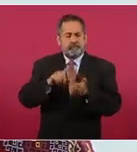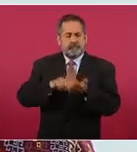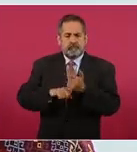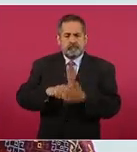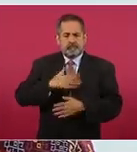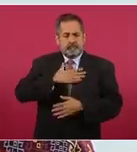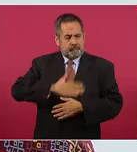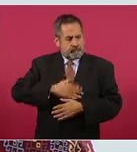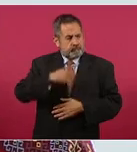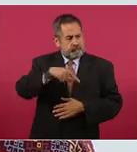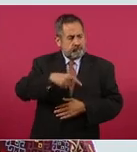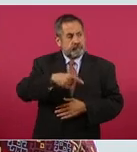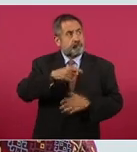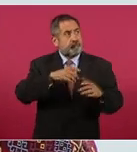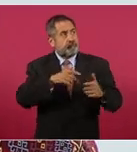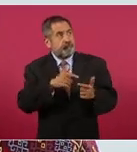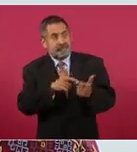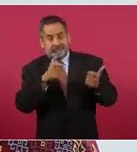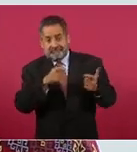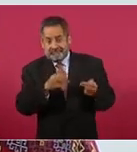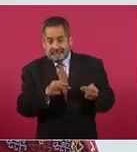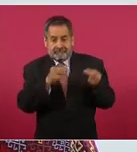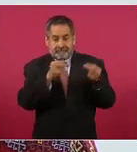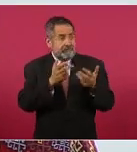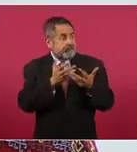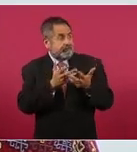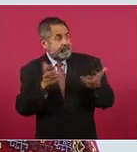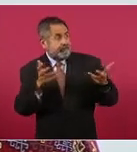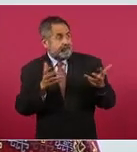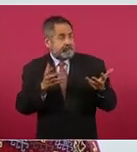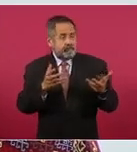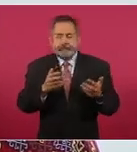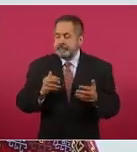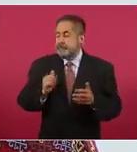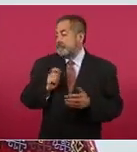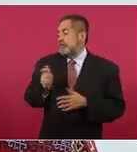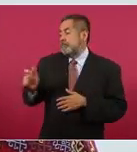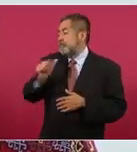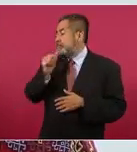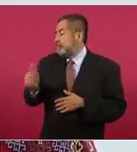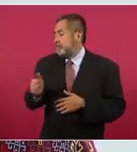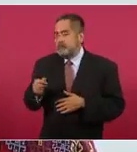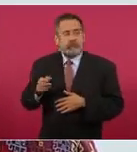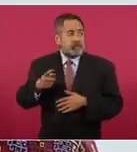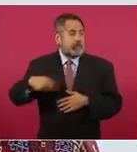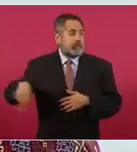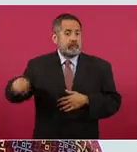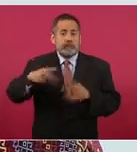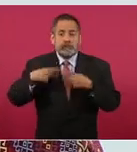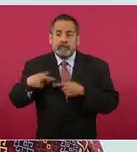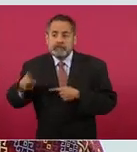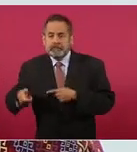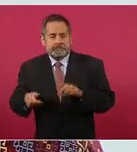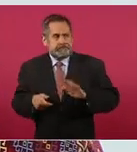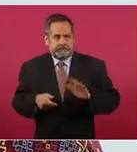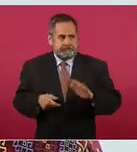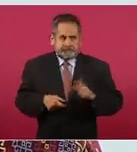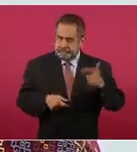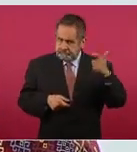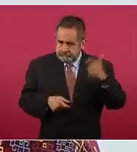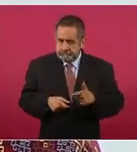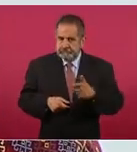tributaria, donde los grandes contribuyentes ya no se benefician por encima del pueblo, en el que ya no